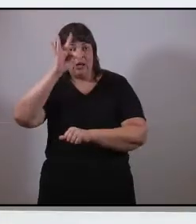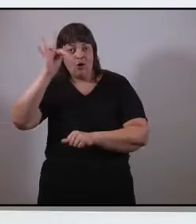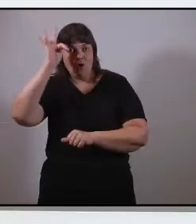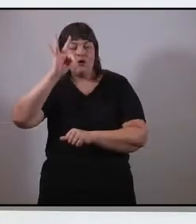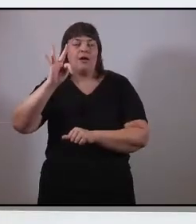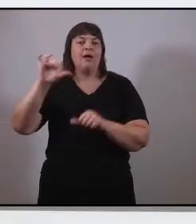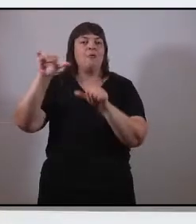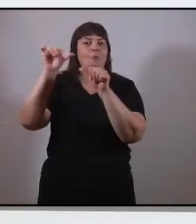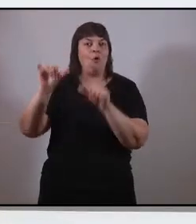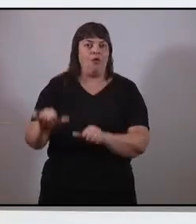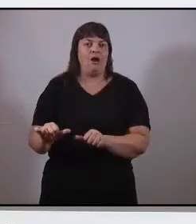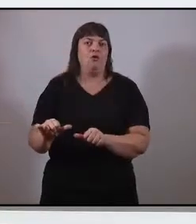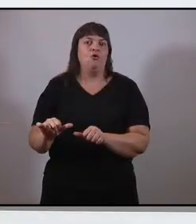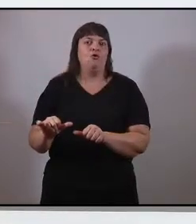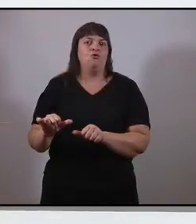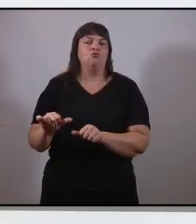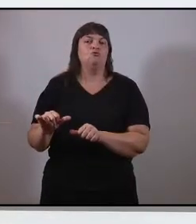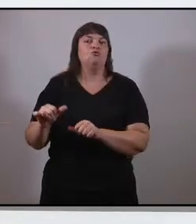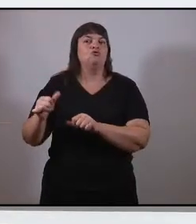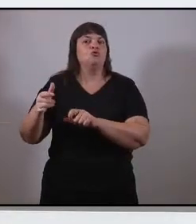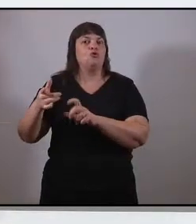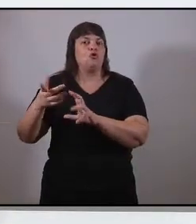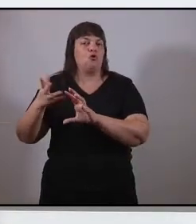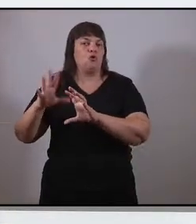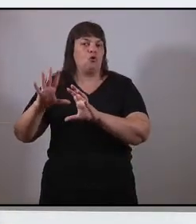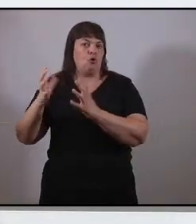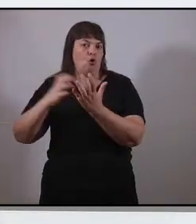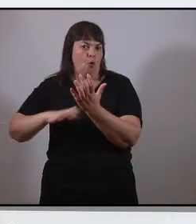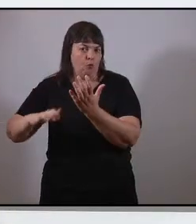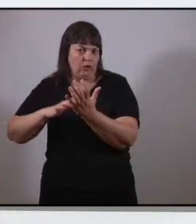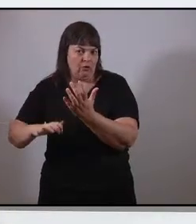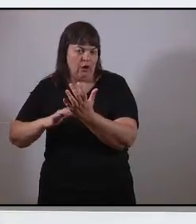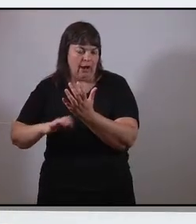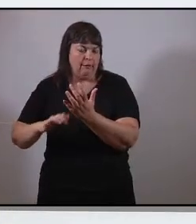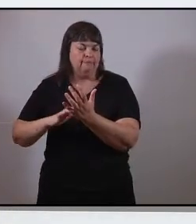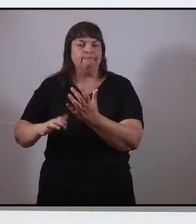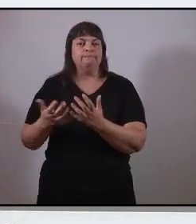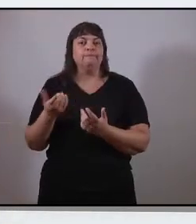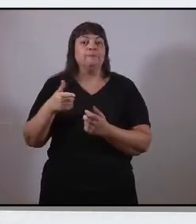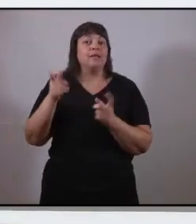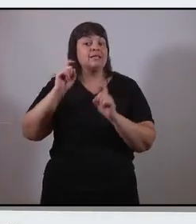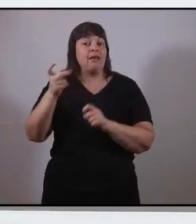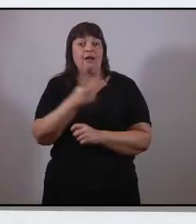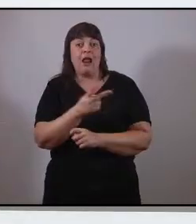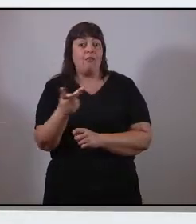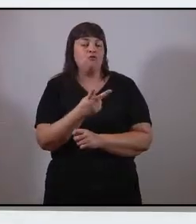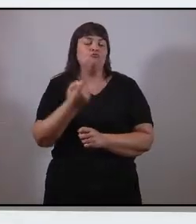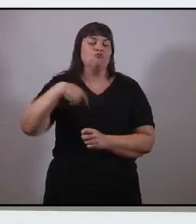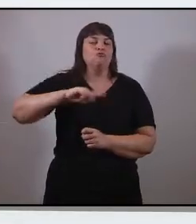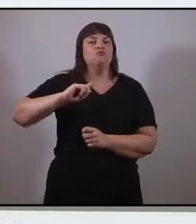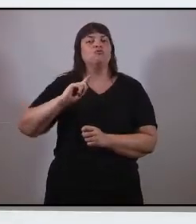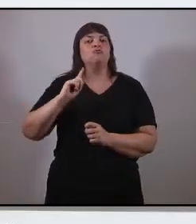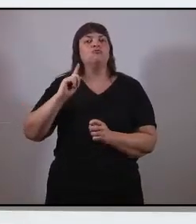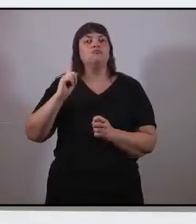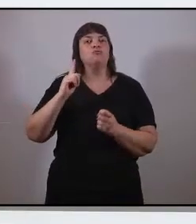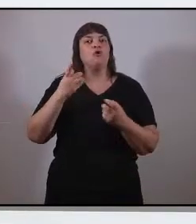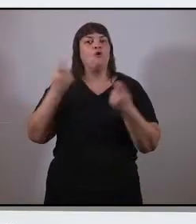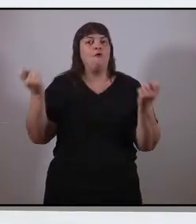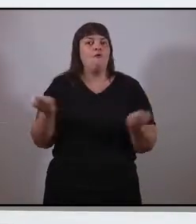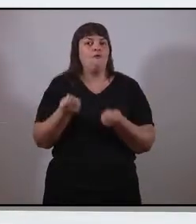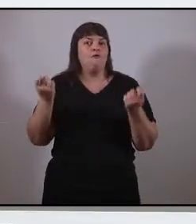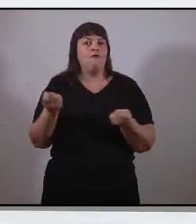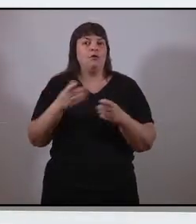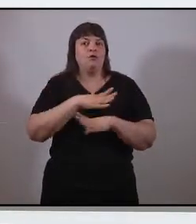y Modelización Computacional. Con estas nuevas enseñanzas seguimos reforzando la oferta de la